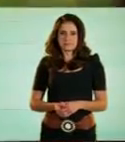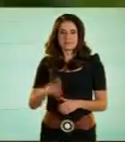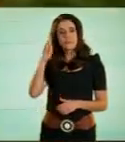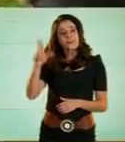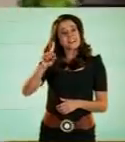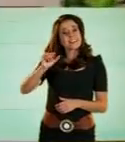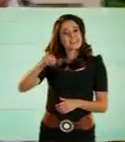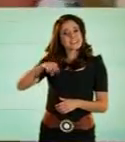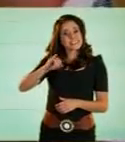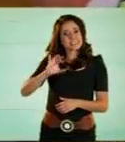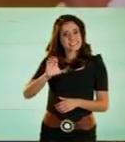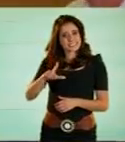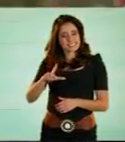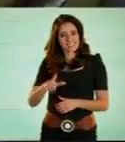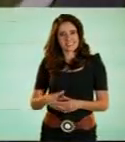Hola, Daniel.